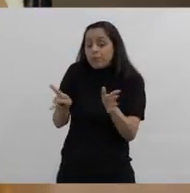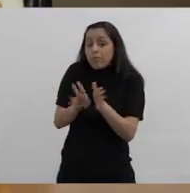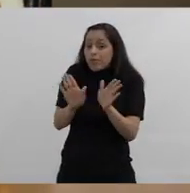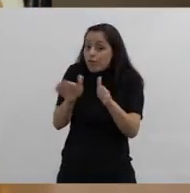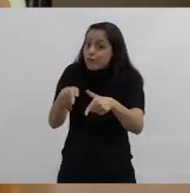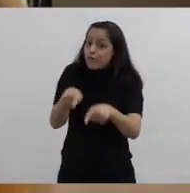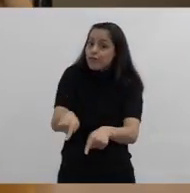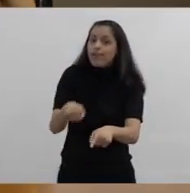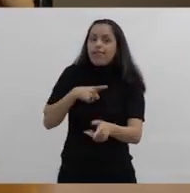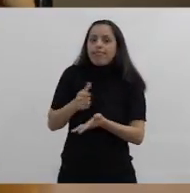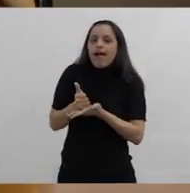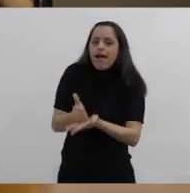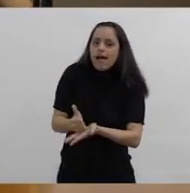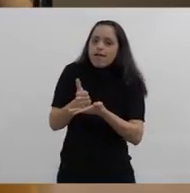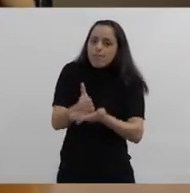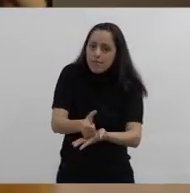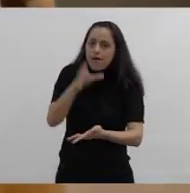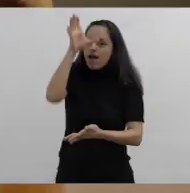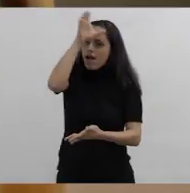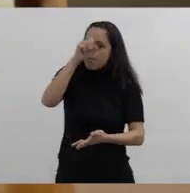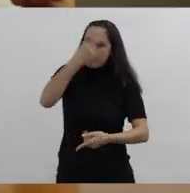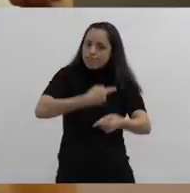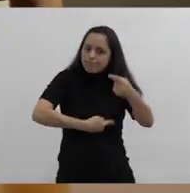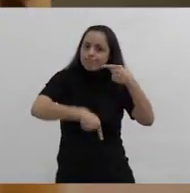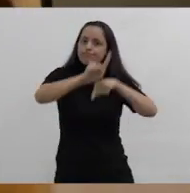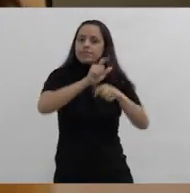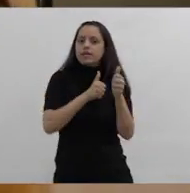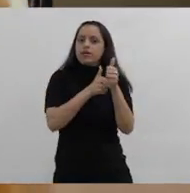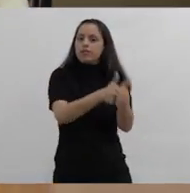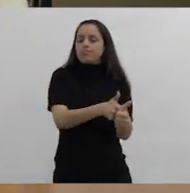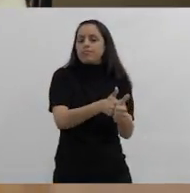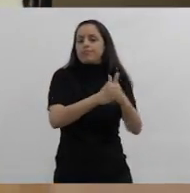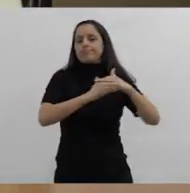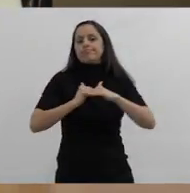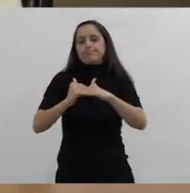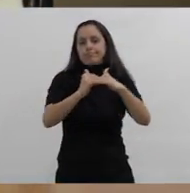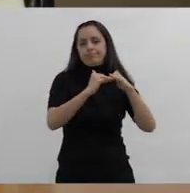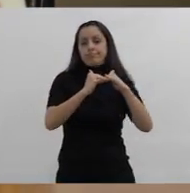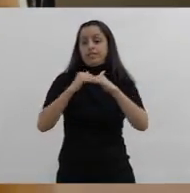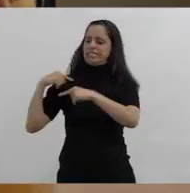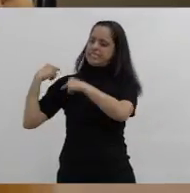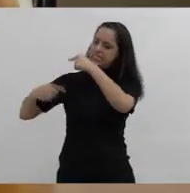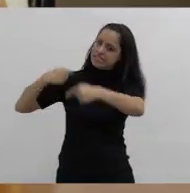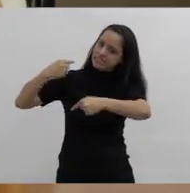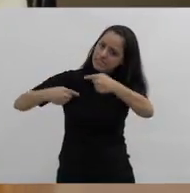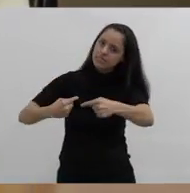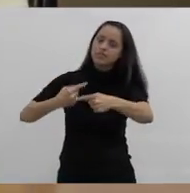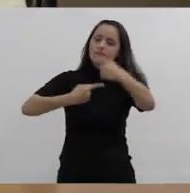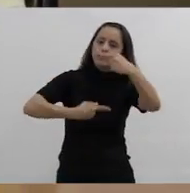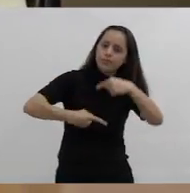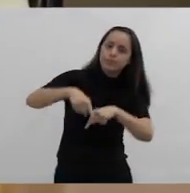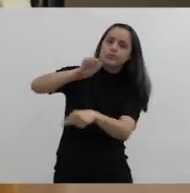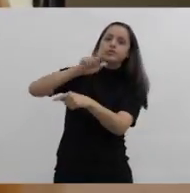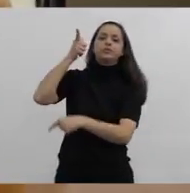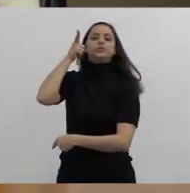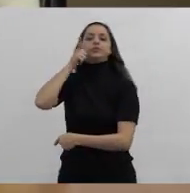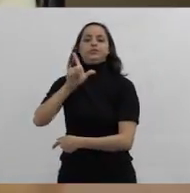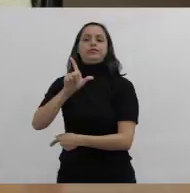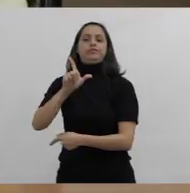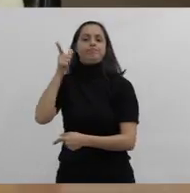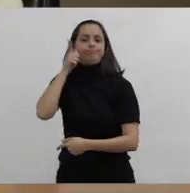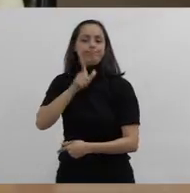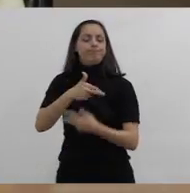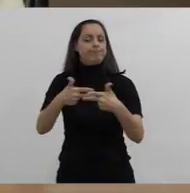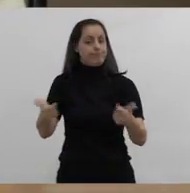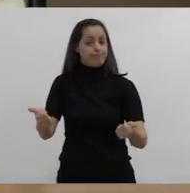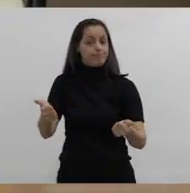hacerle apoyos para que aprenda y para que lleve y acompañarlo en esa trayectoria educativa y llegue a los mismos logros o a los logros que él puede